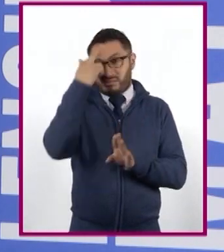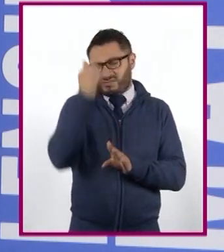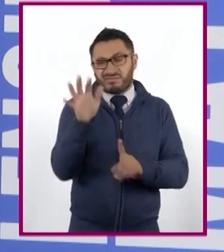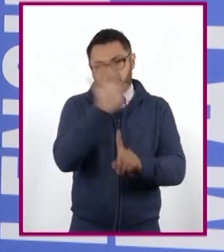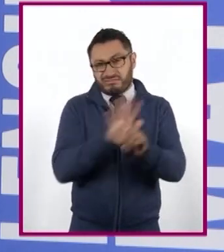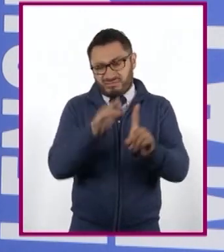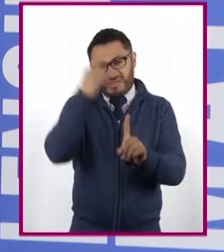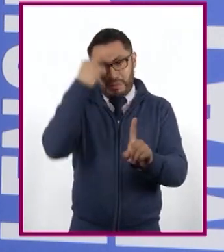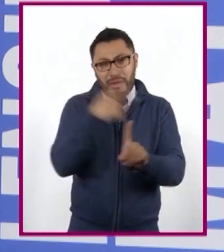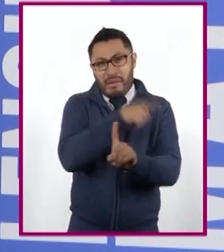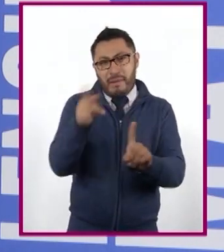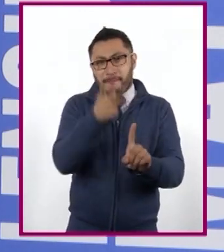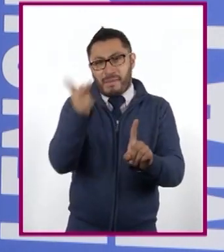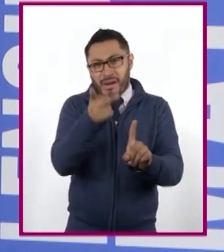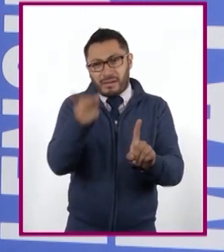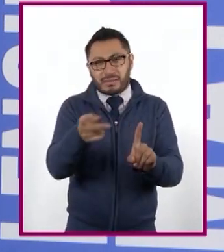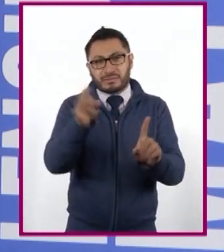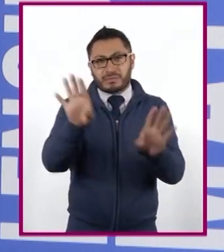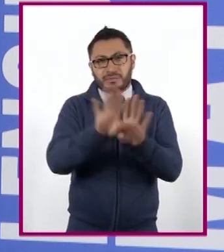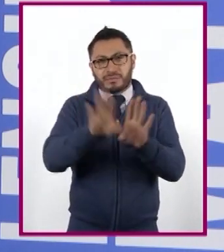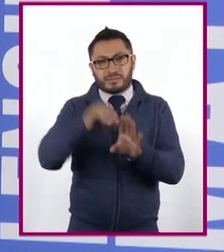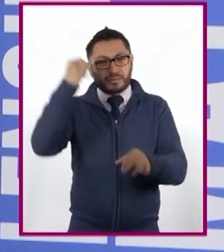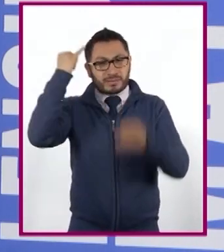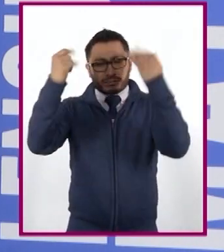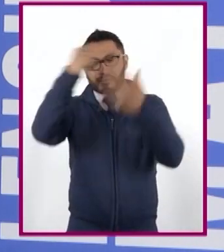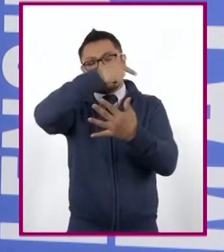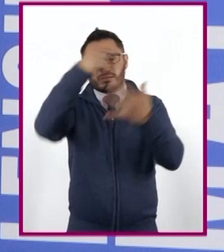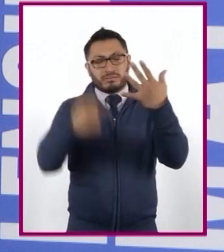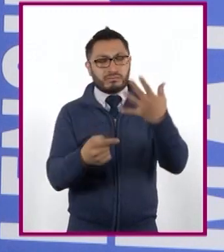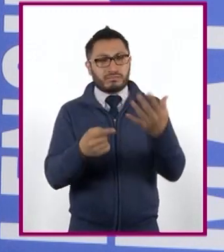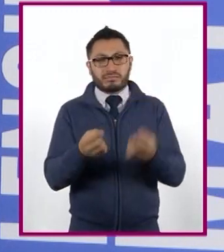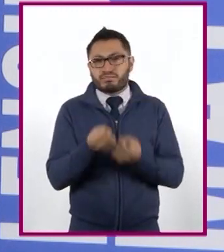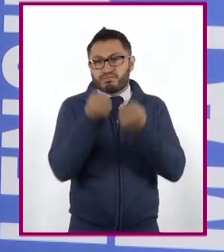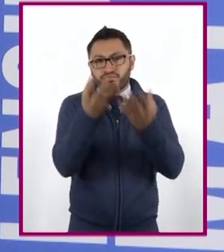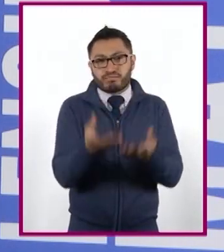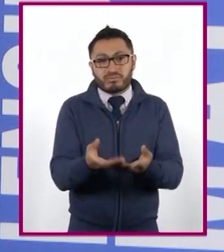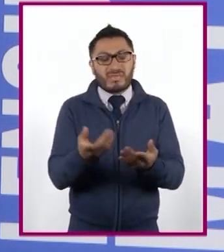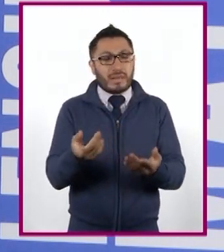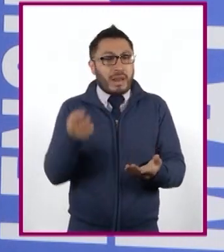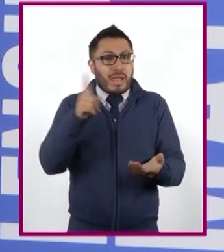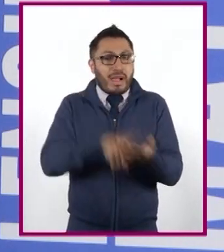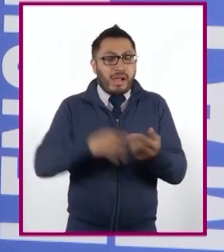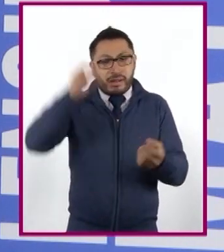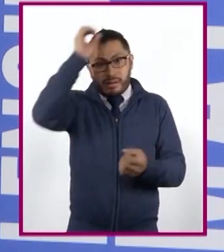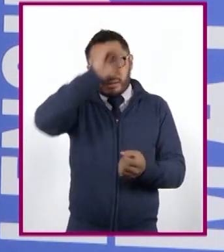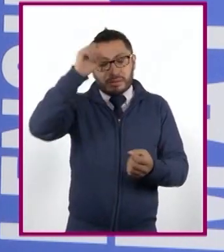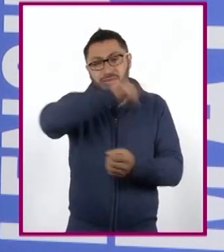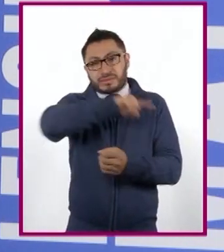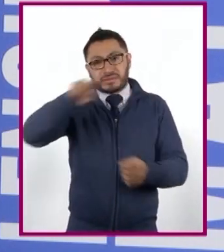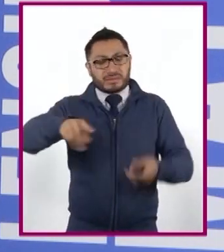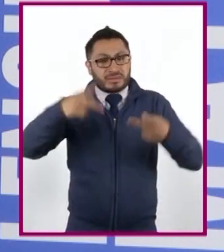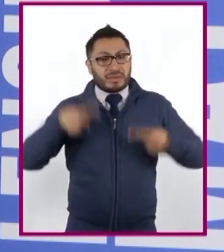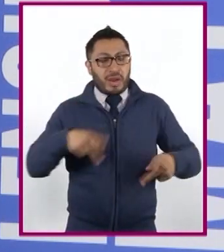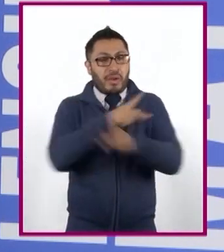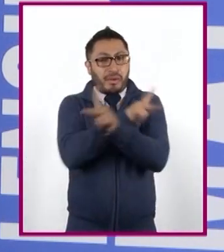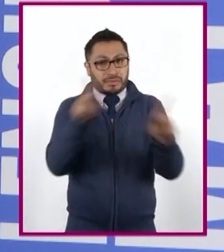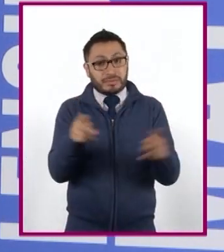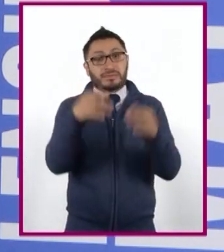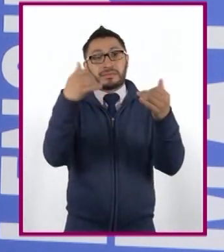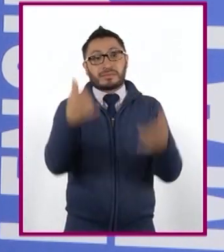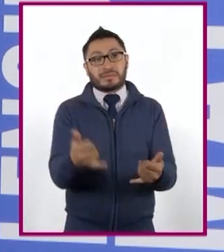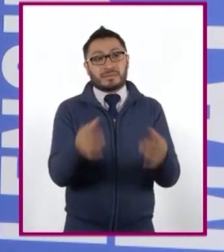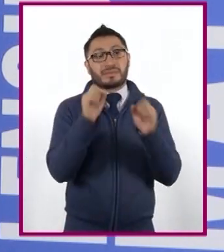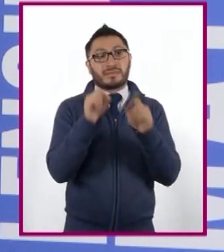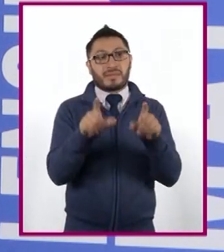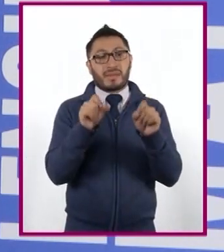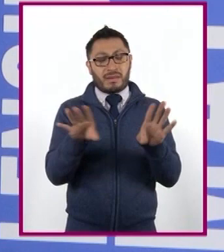demás, exponer sus puntos de vista, influir en la opinión del público e incluso